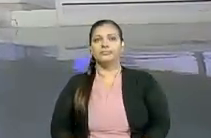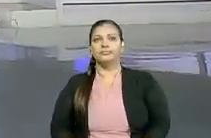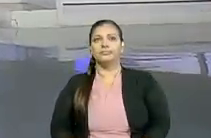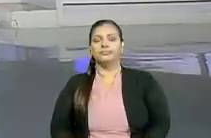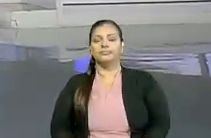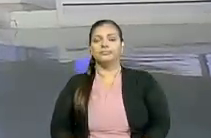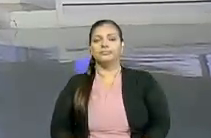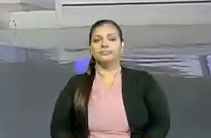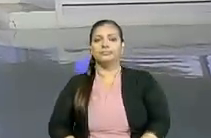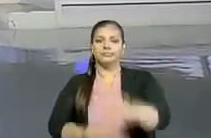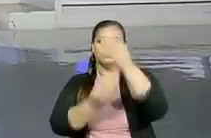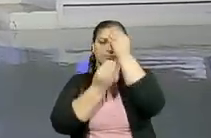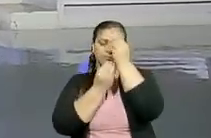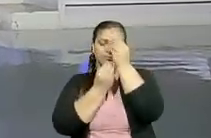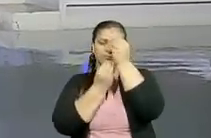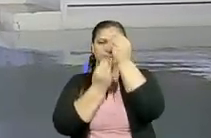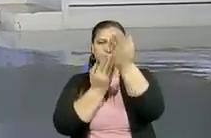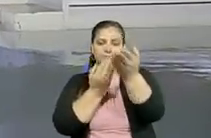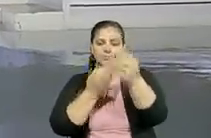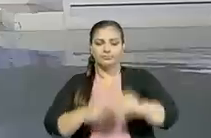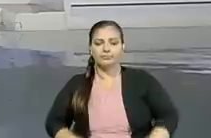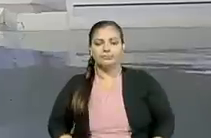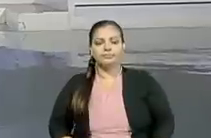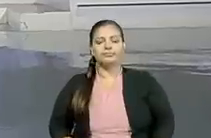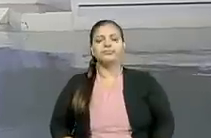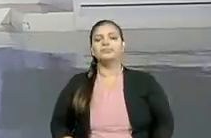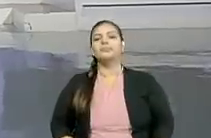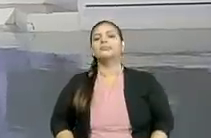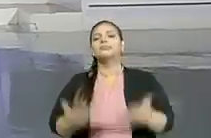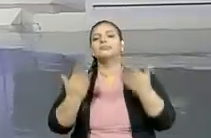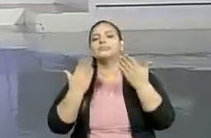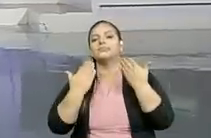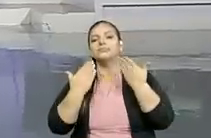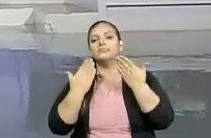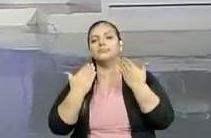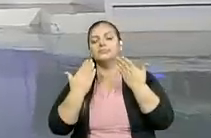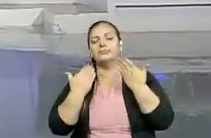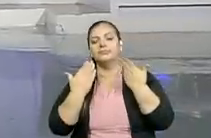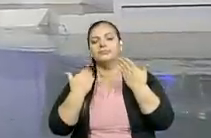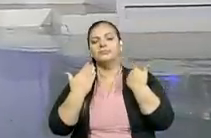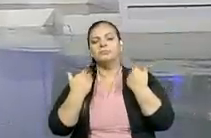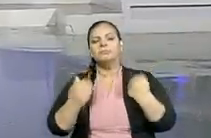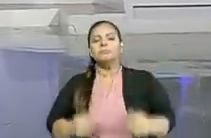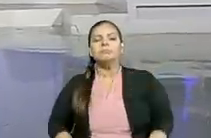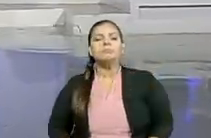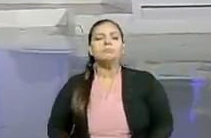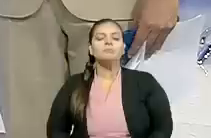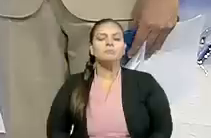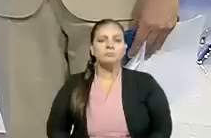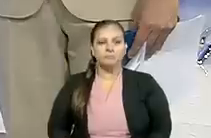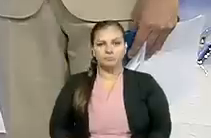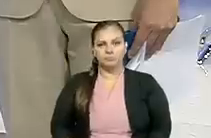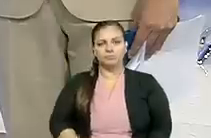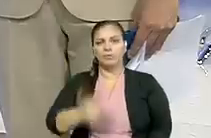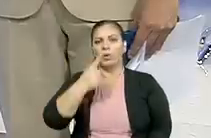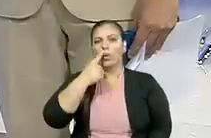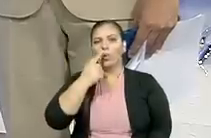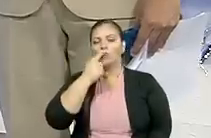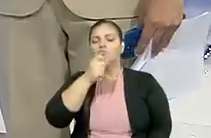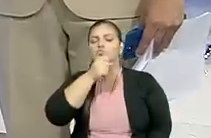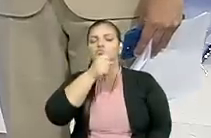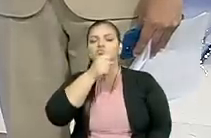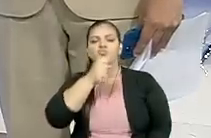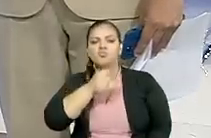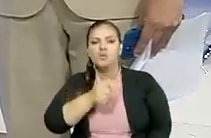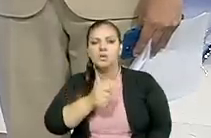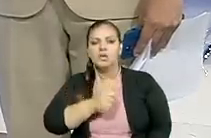Peralta. Queremos contarles que un adulto mayor resultó con varios golpes cuando pretendió enfrentar a